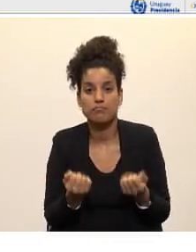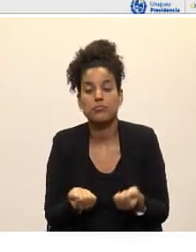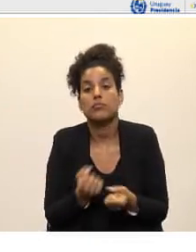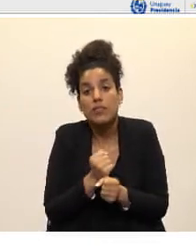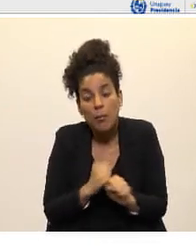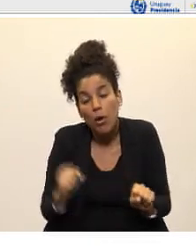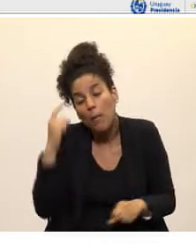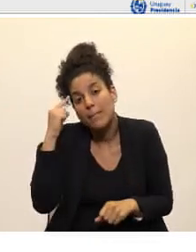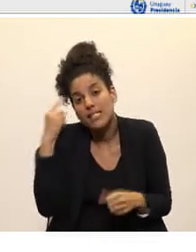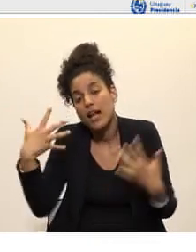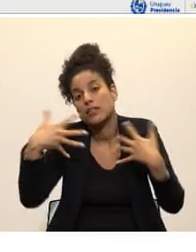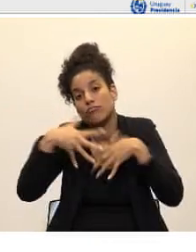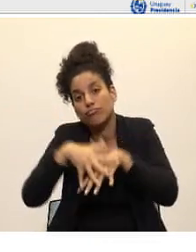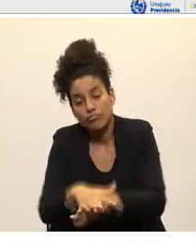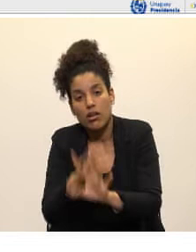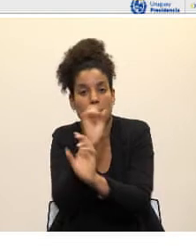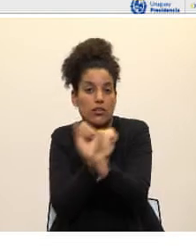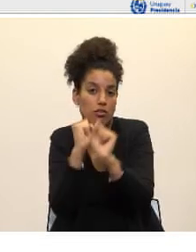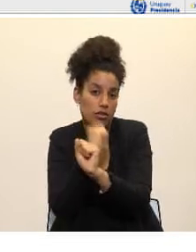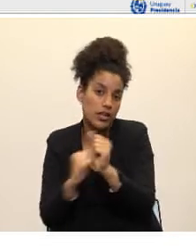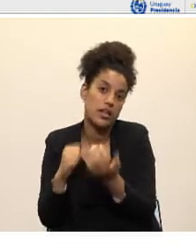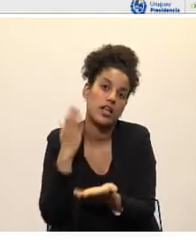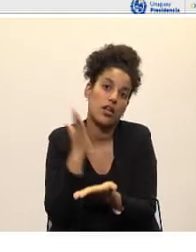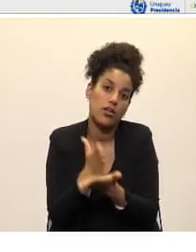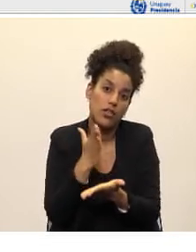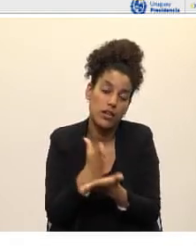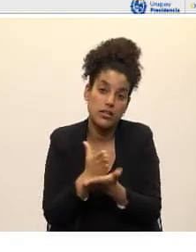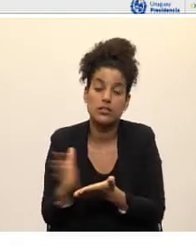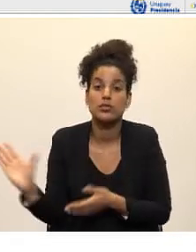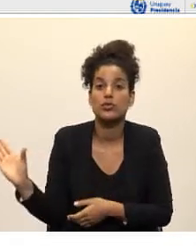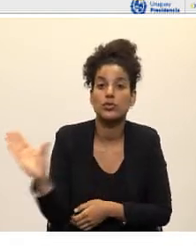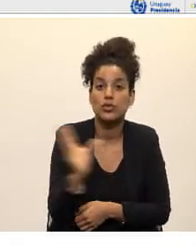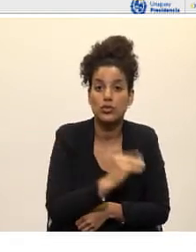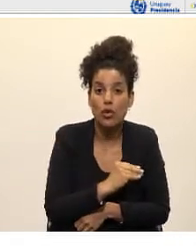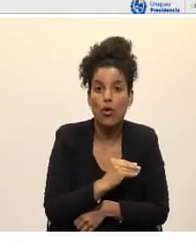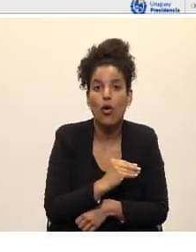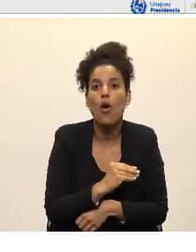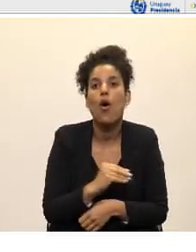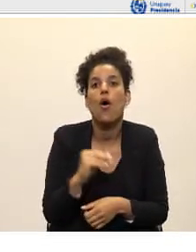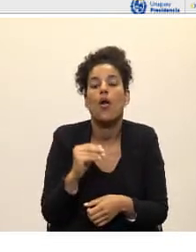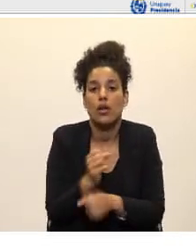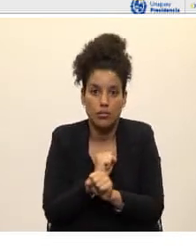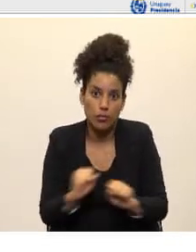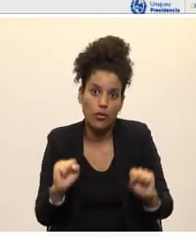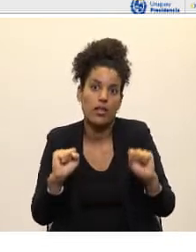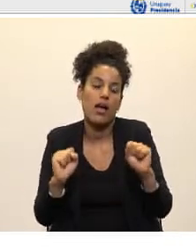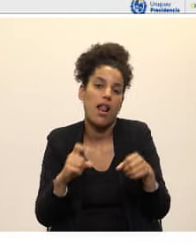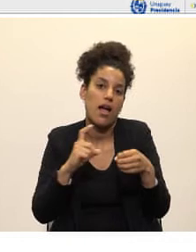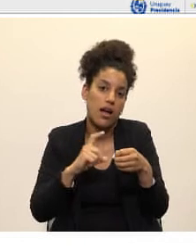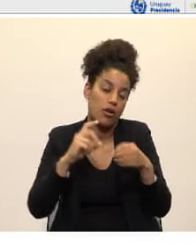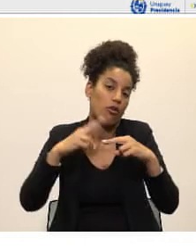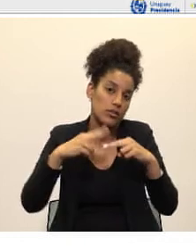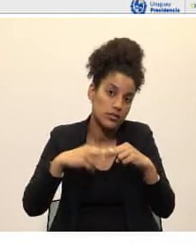las tecnologías, que los derechos y que todo lo que hace a la conectividad y a la infraestructura y a las